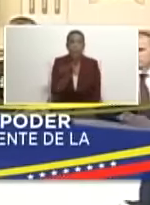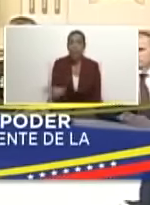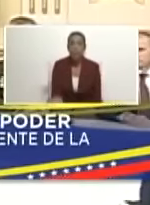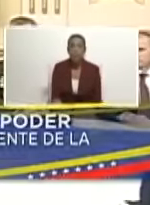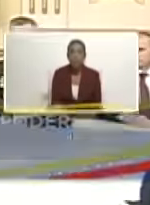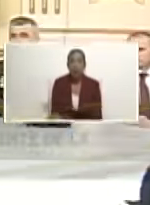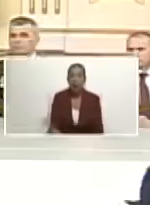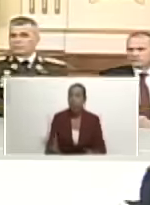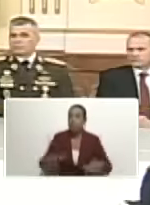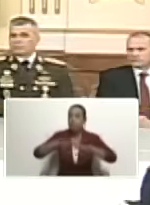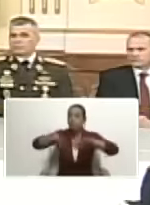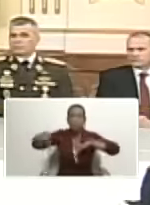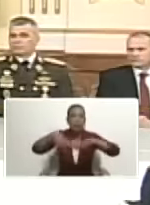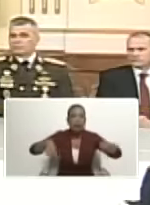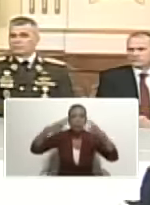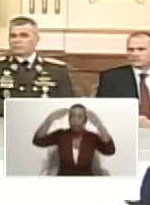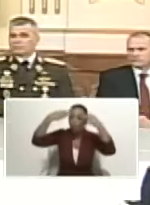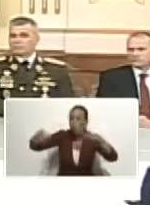destruido,